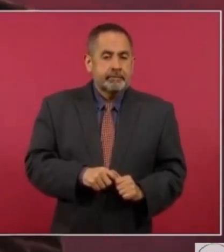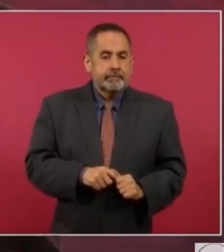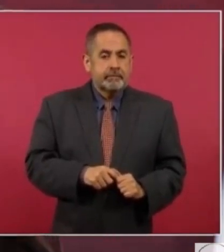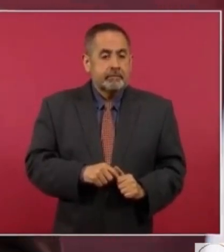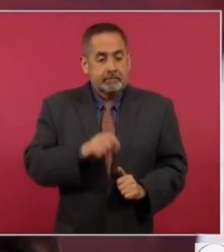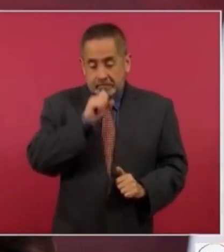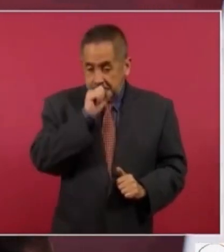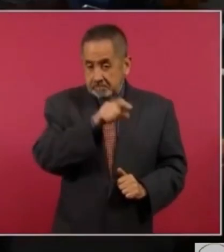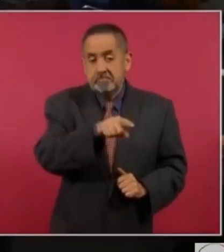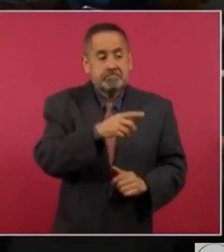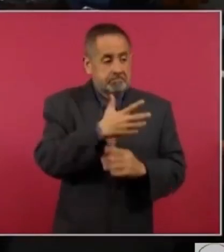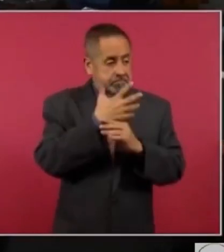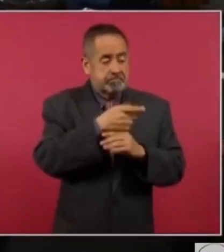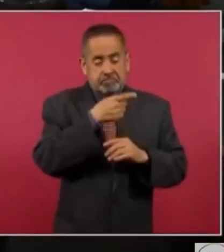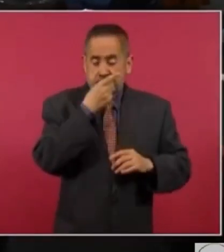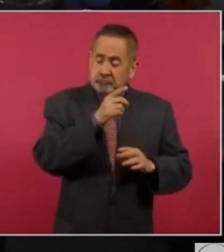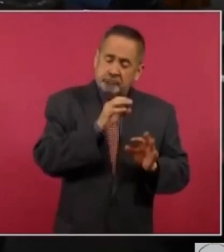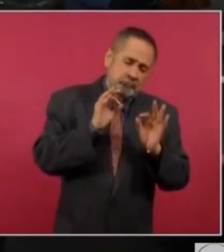celebrar